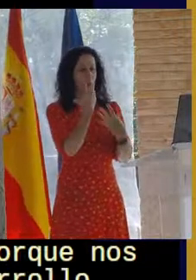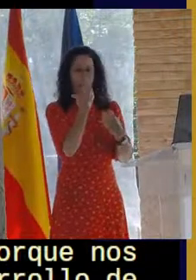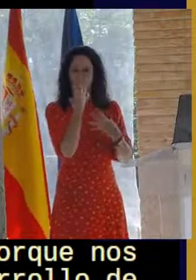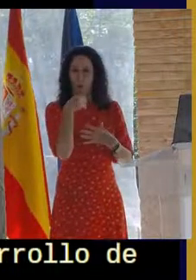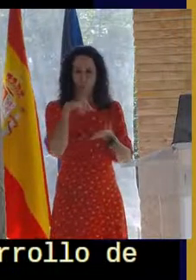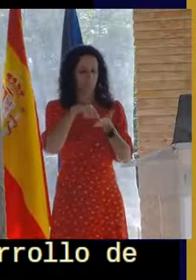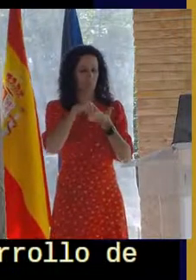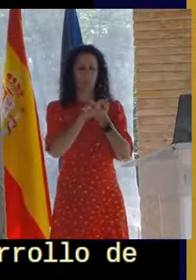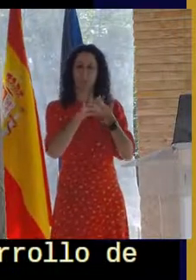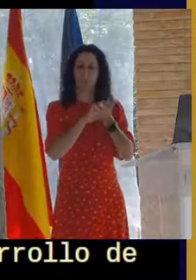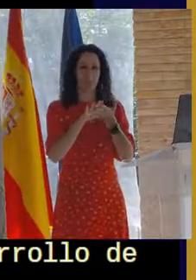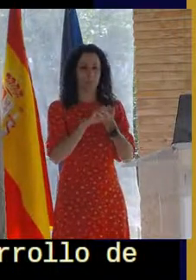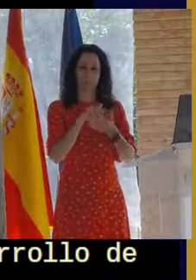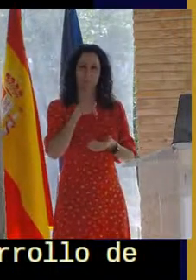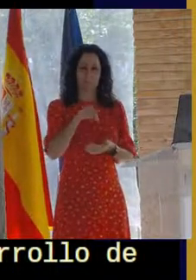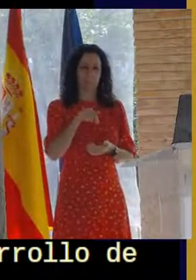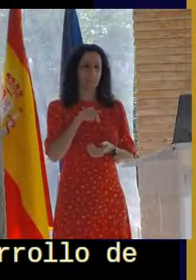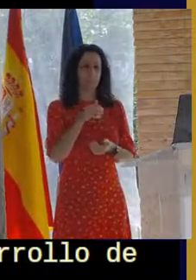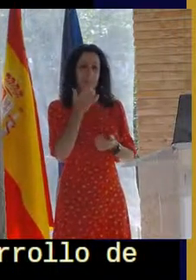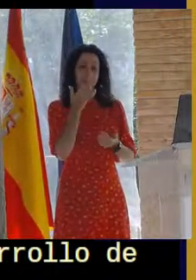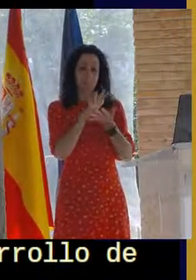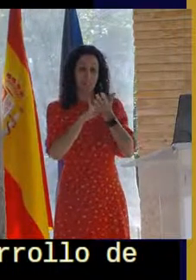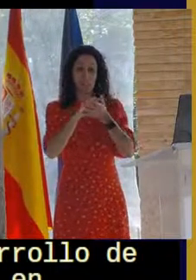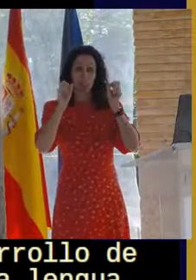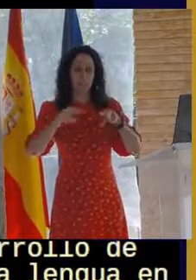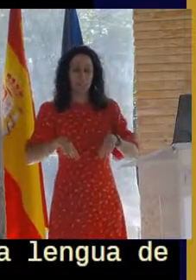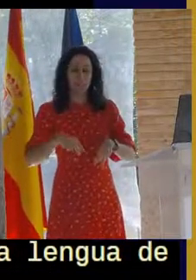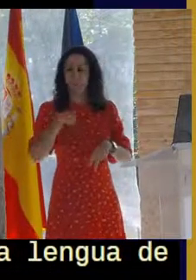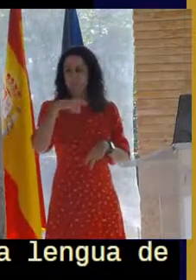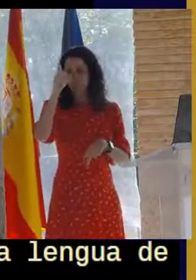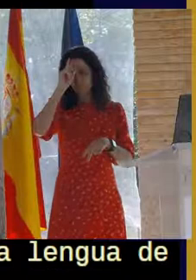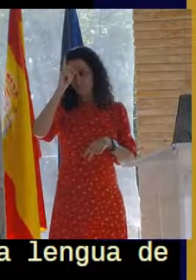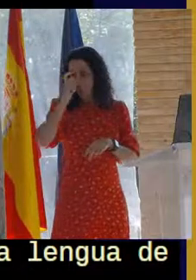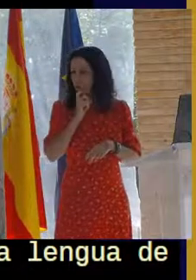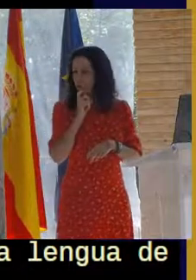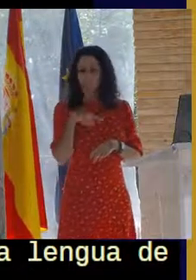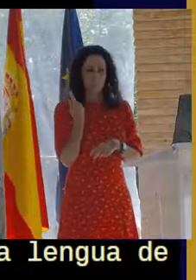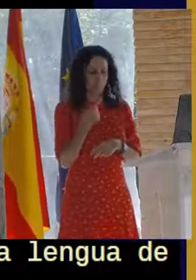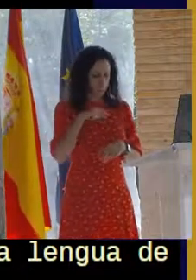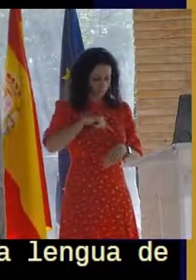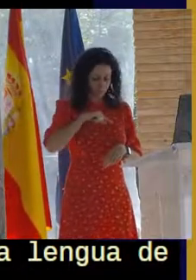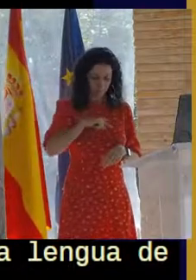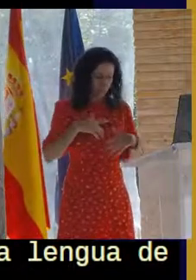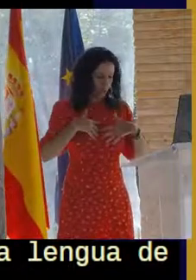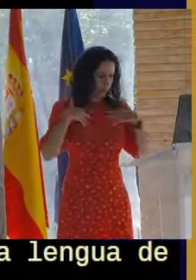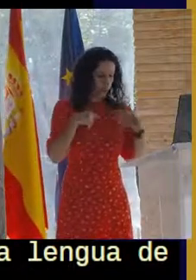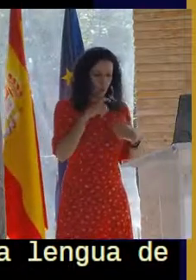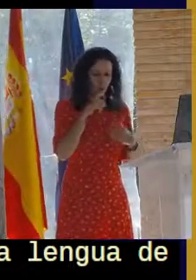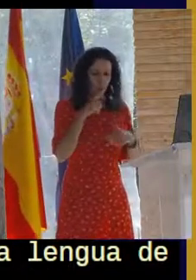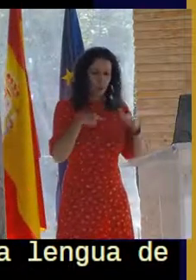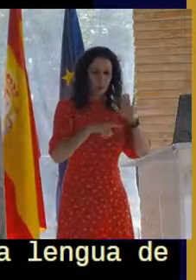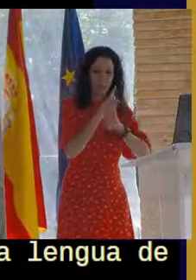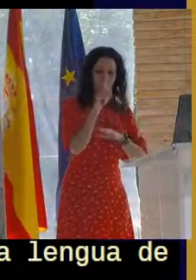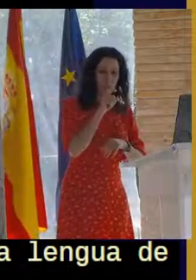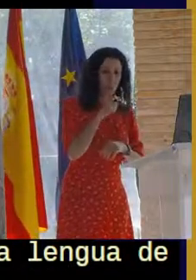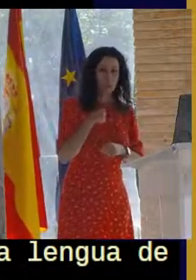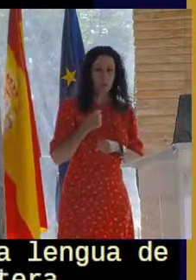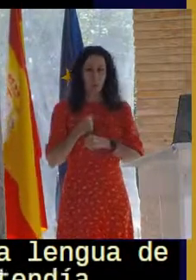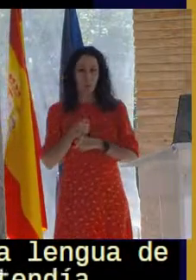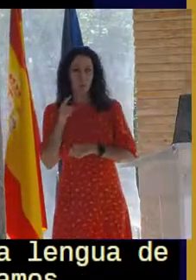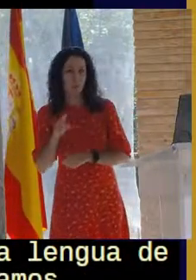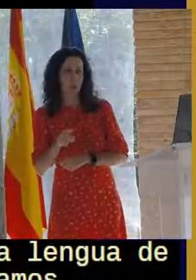campo visual es muy tenemos mucha información con la lengua de signo si no tenemos lengua de signos no no No